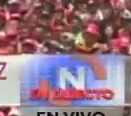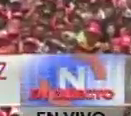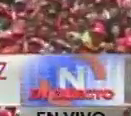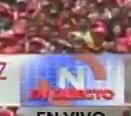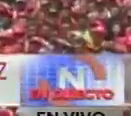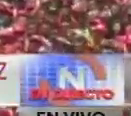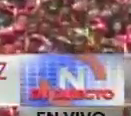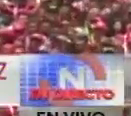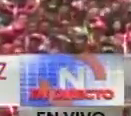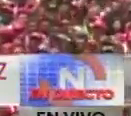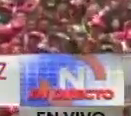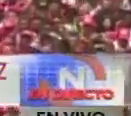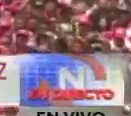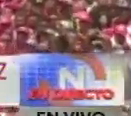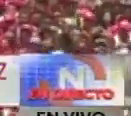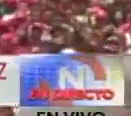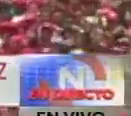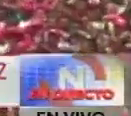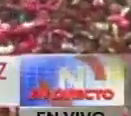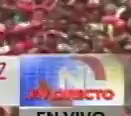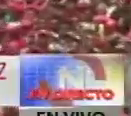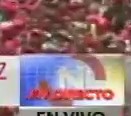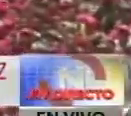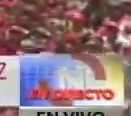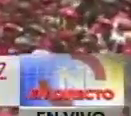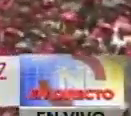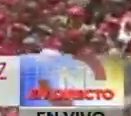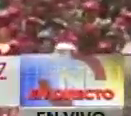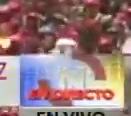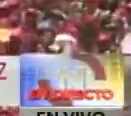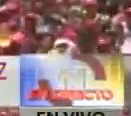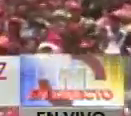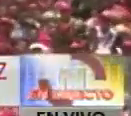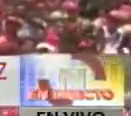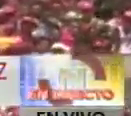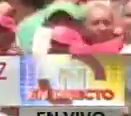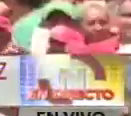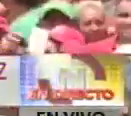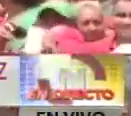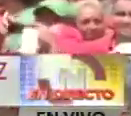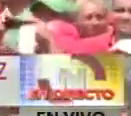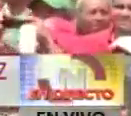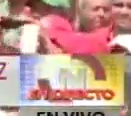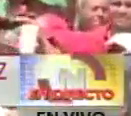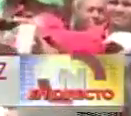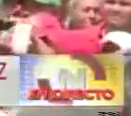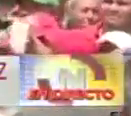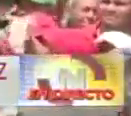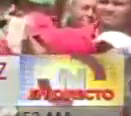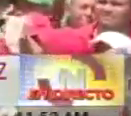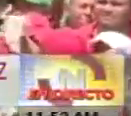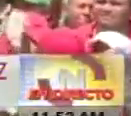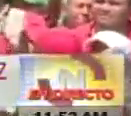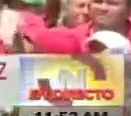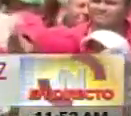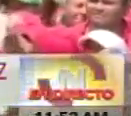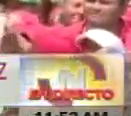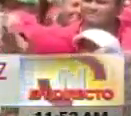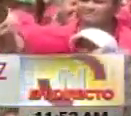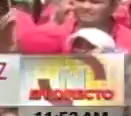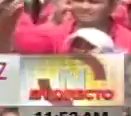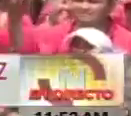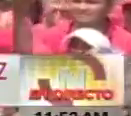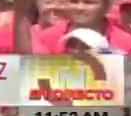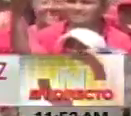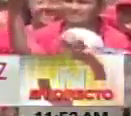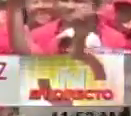Aquella que está allá atrás, atrás, atrás. Podemos allá, hermano, vamos a bajar la bandera, vamos a bajar la bandera. Dios mío, qué exigente, vale.